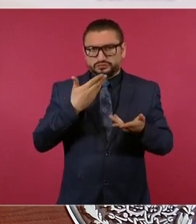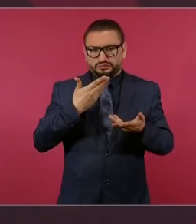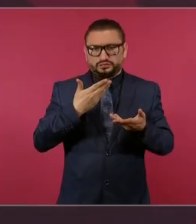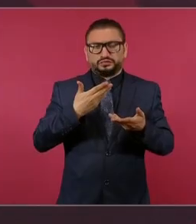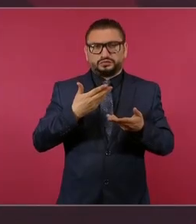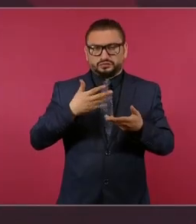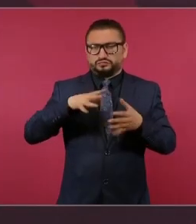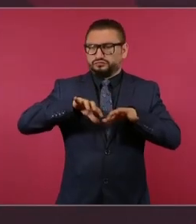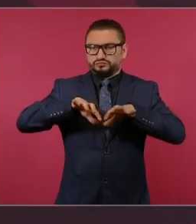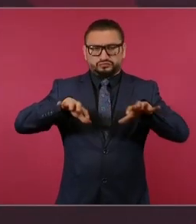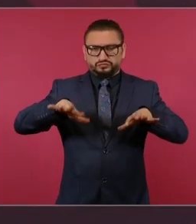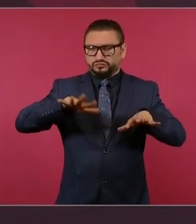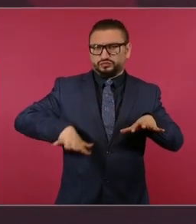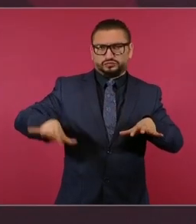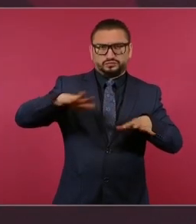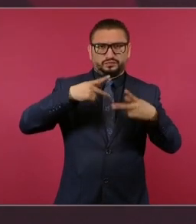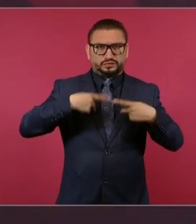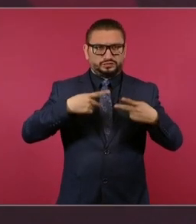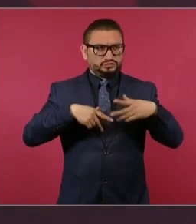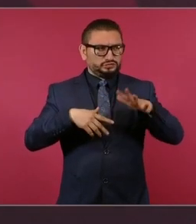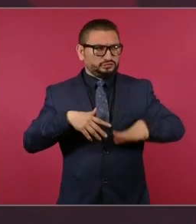a los dos pueblos,